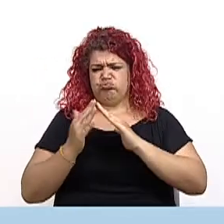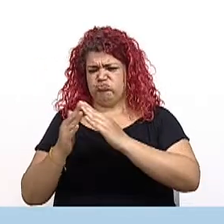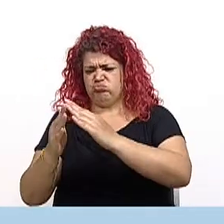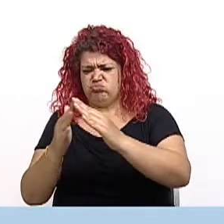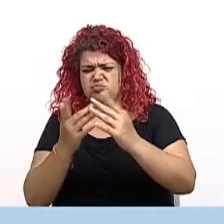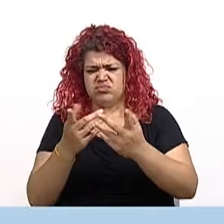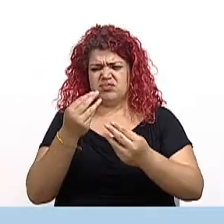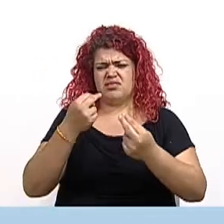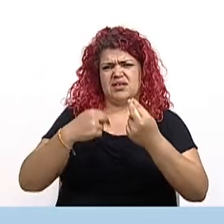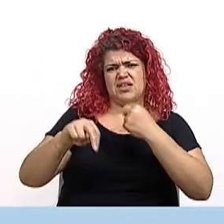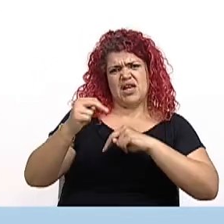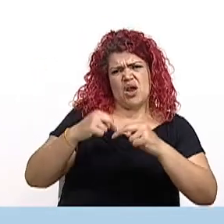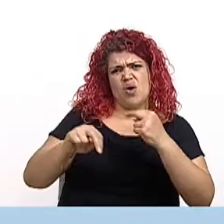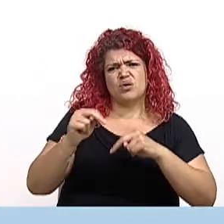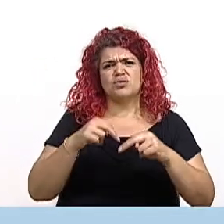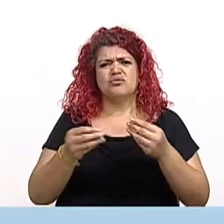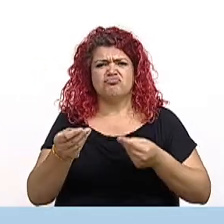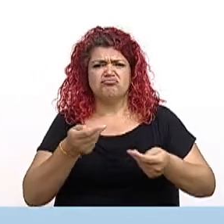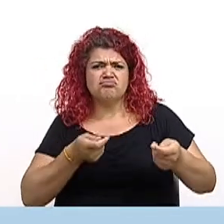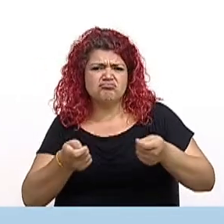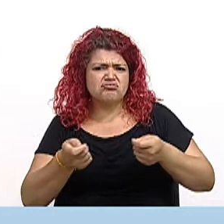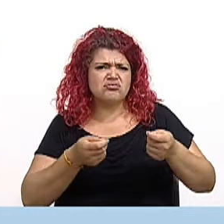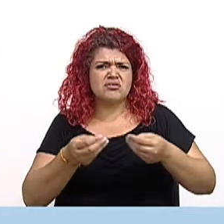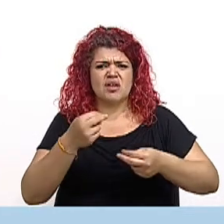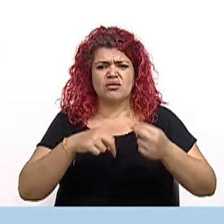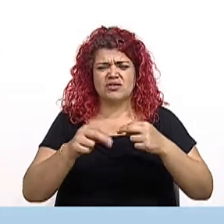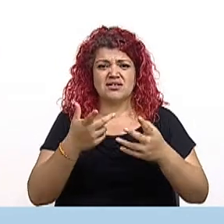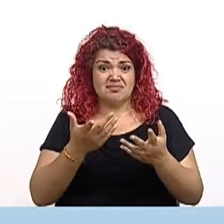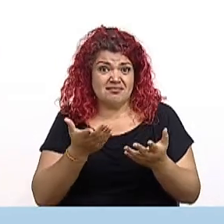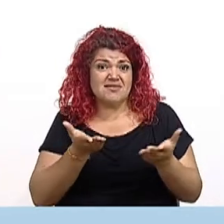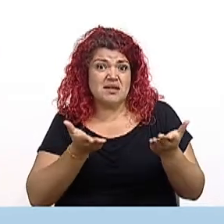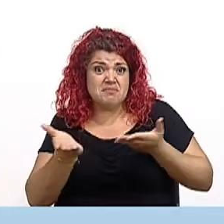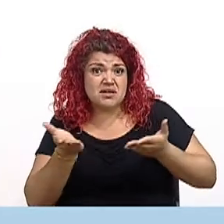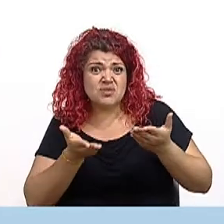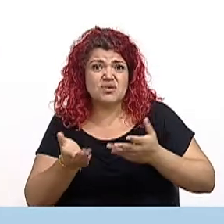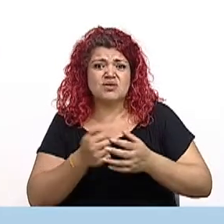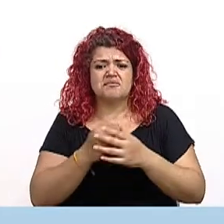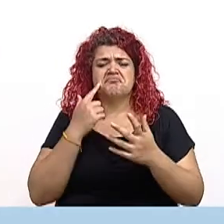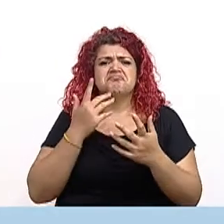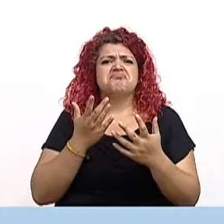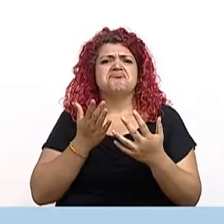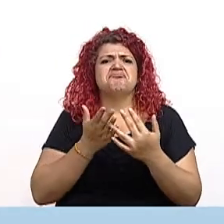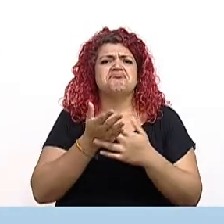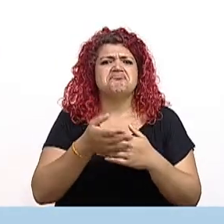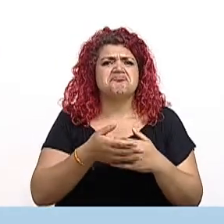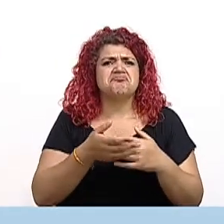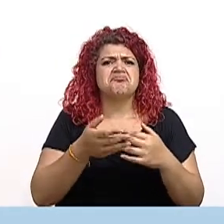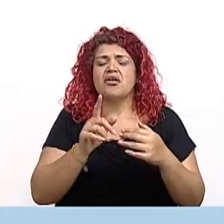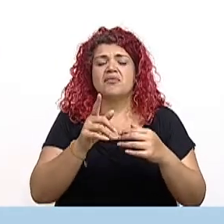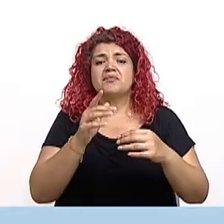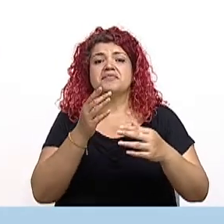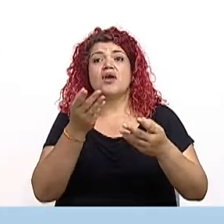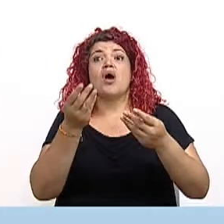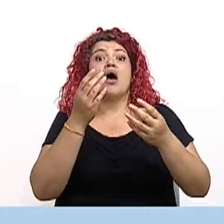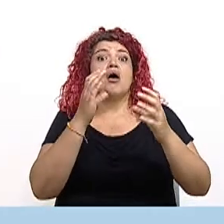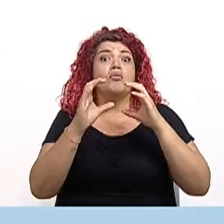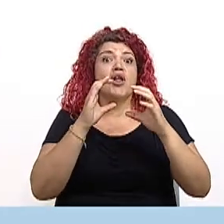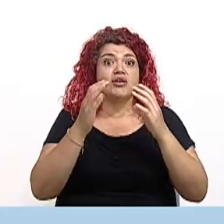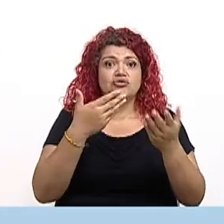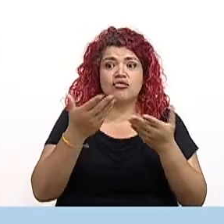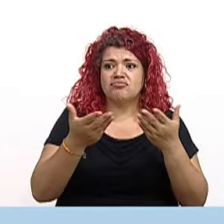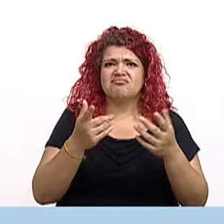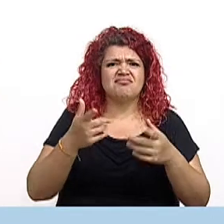los comercios, todo lo que son servicios, los medios de comunicación, carreteras, puentes, etcétera, y los daños